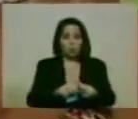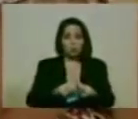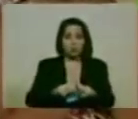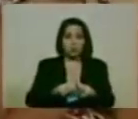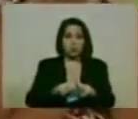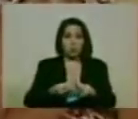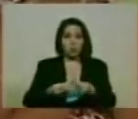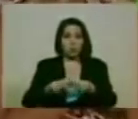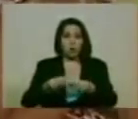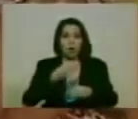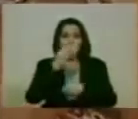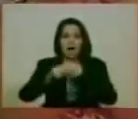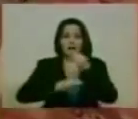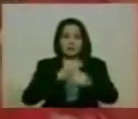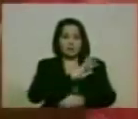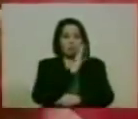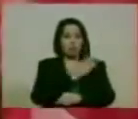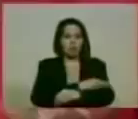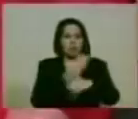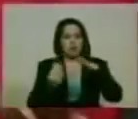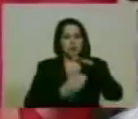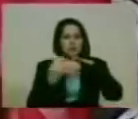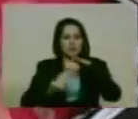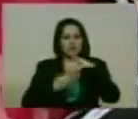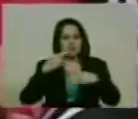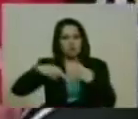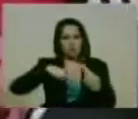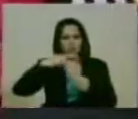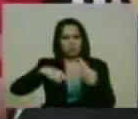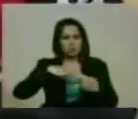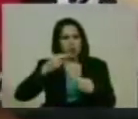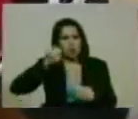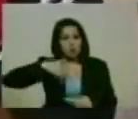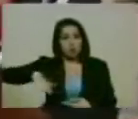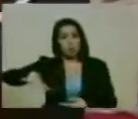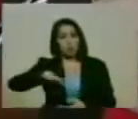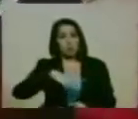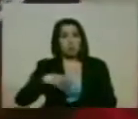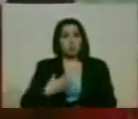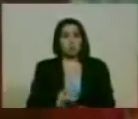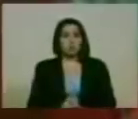de base, poder revolucionario del pueblo.